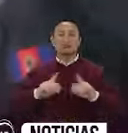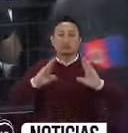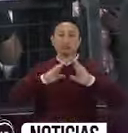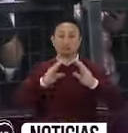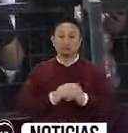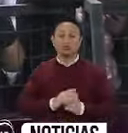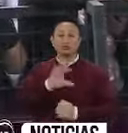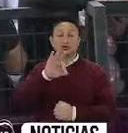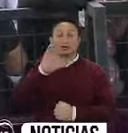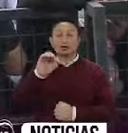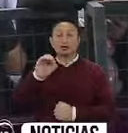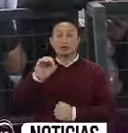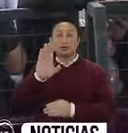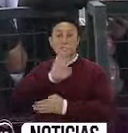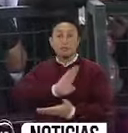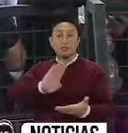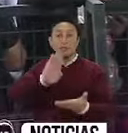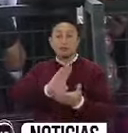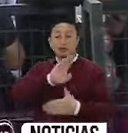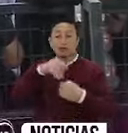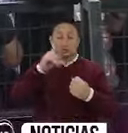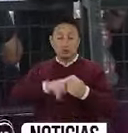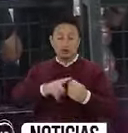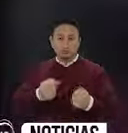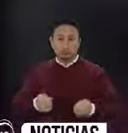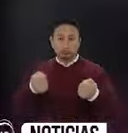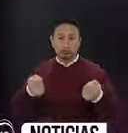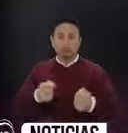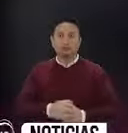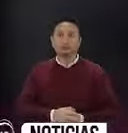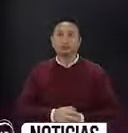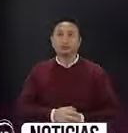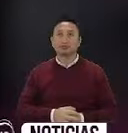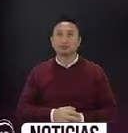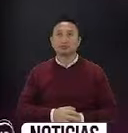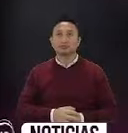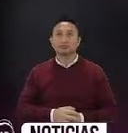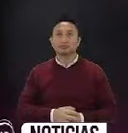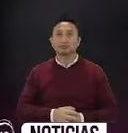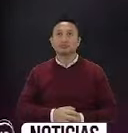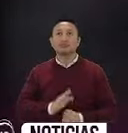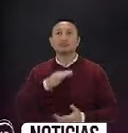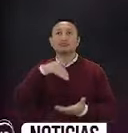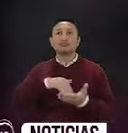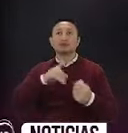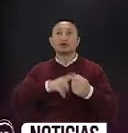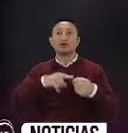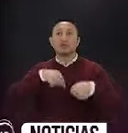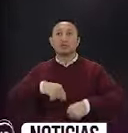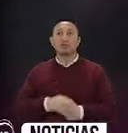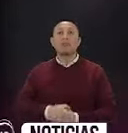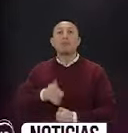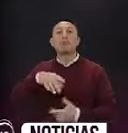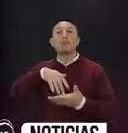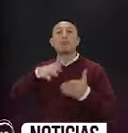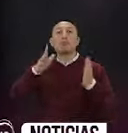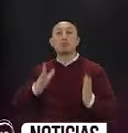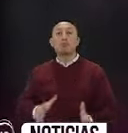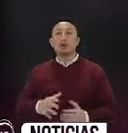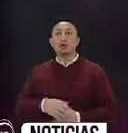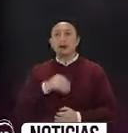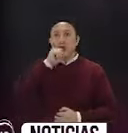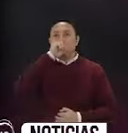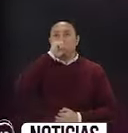90 asentamientos que están distribuidos en todo el distrito metropolitano. Un centro histórico engalanado con la presencia de estudiantes,